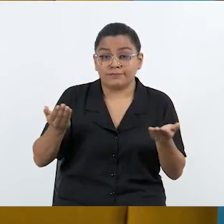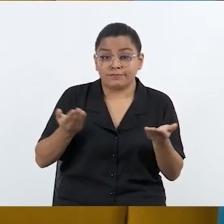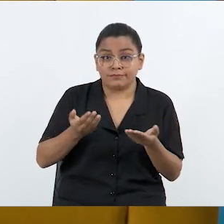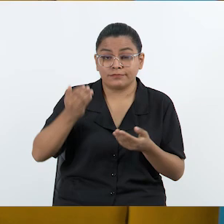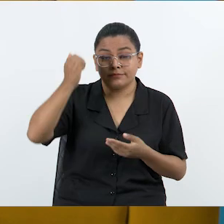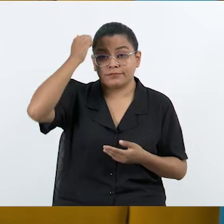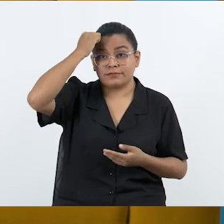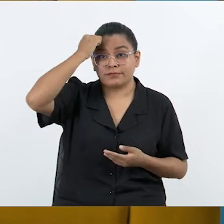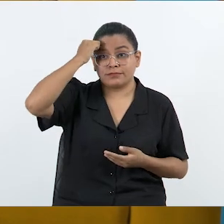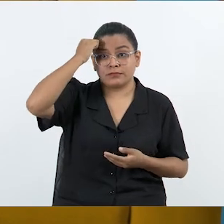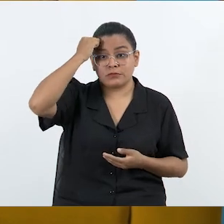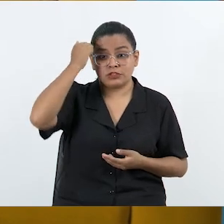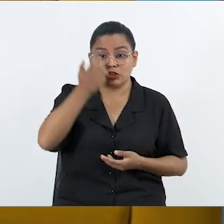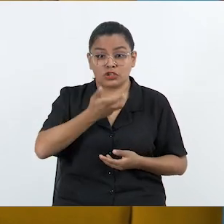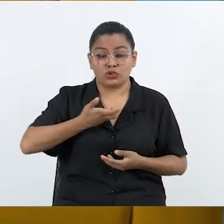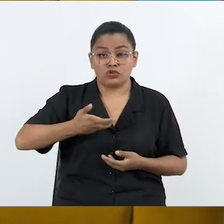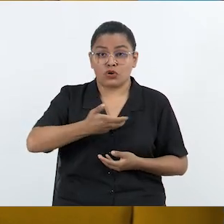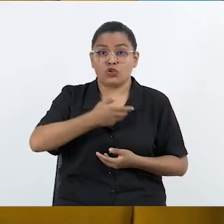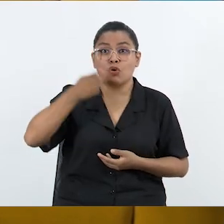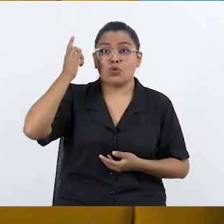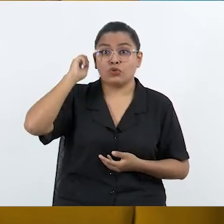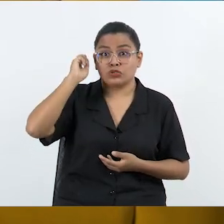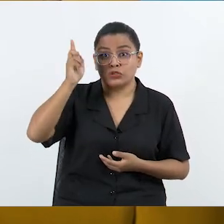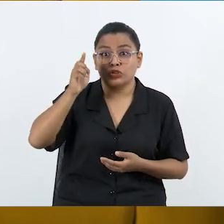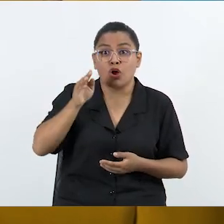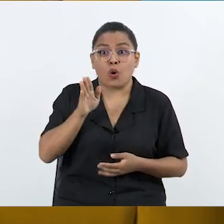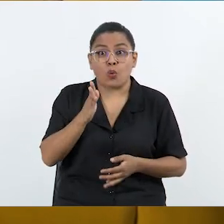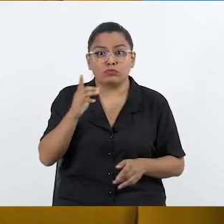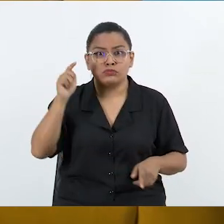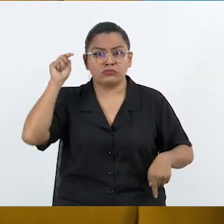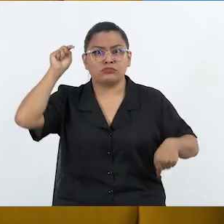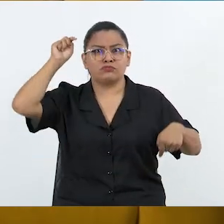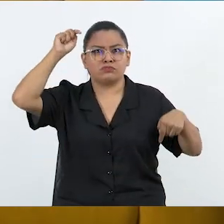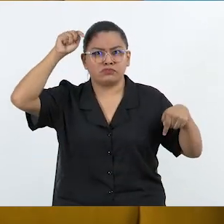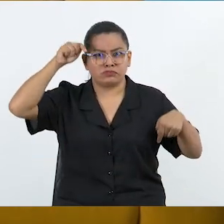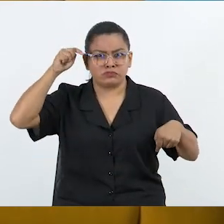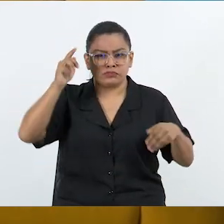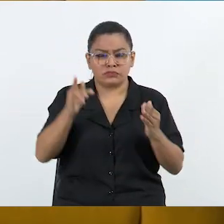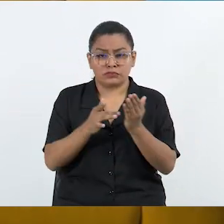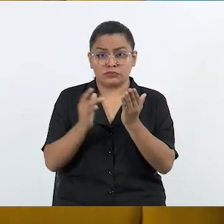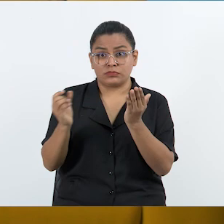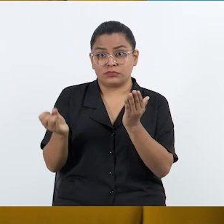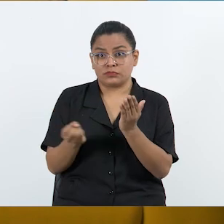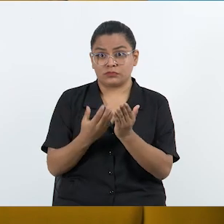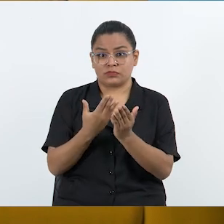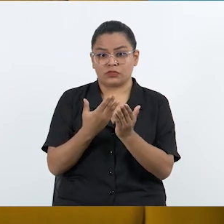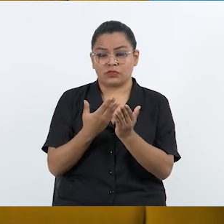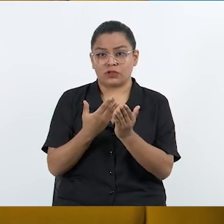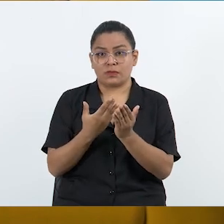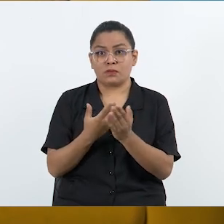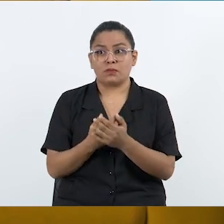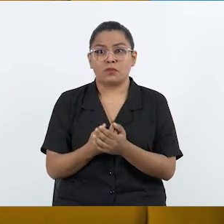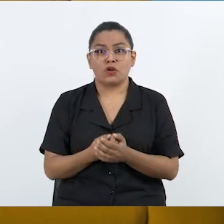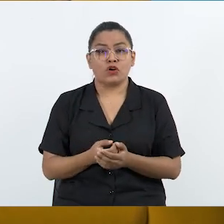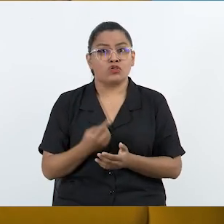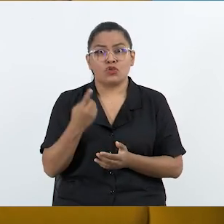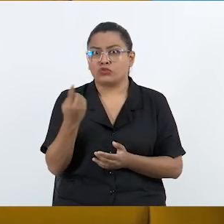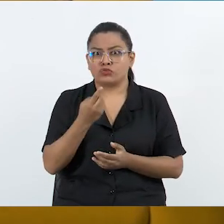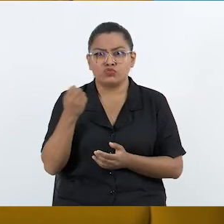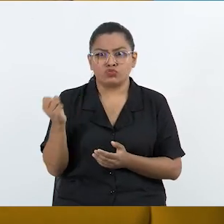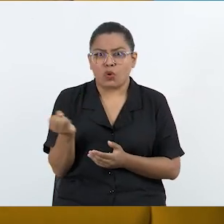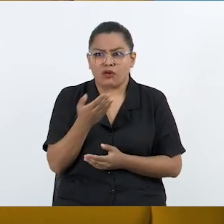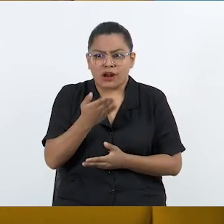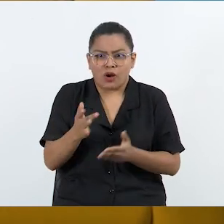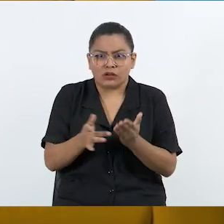docentes debemos usarlas de forma consciente, ya que la tecnología como tal no es el factor innovador.